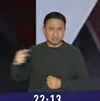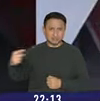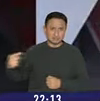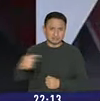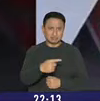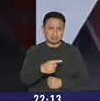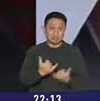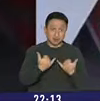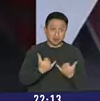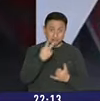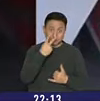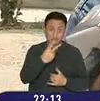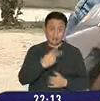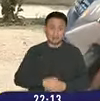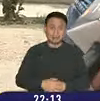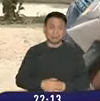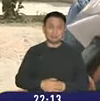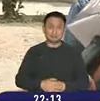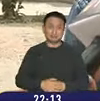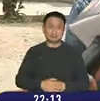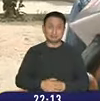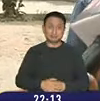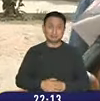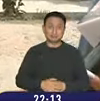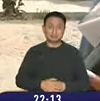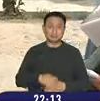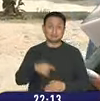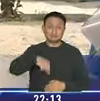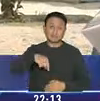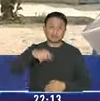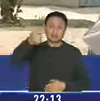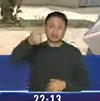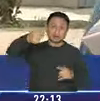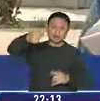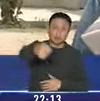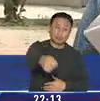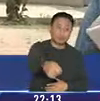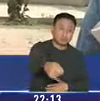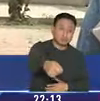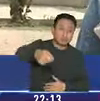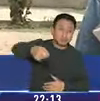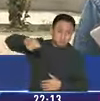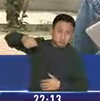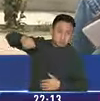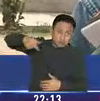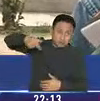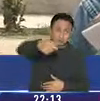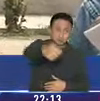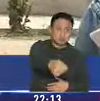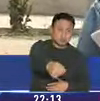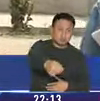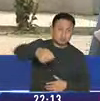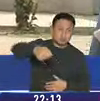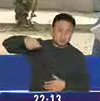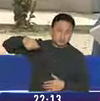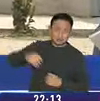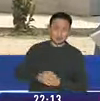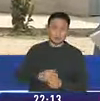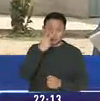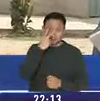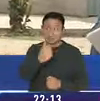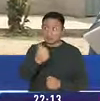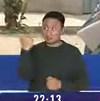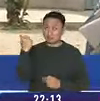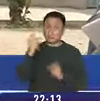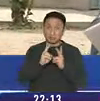y mire lo que hace. Ingresa a jalar con un clavo las cosas así. Ya, se da cuenta que viene el vecino